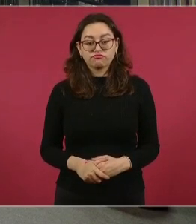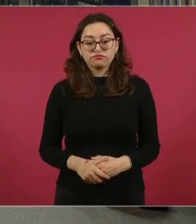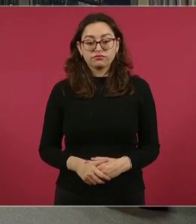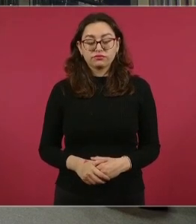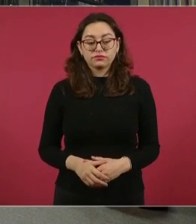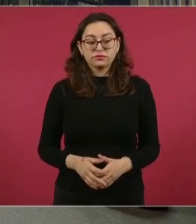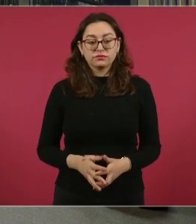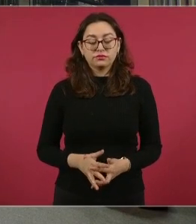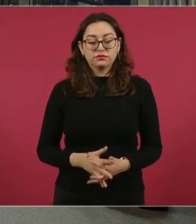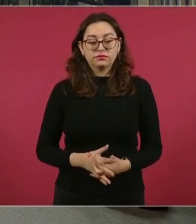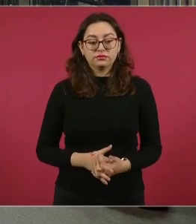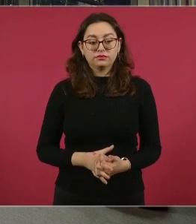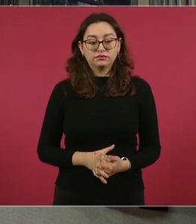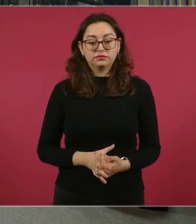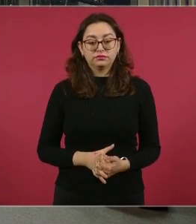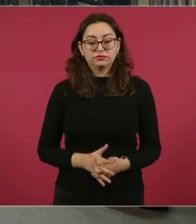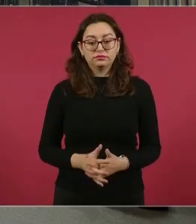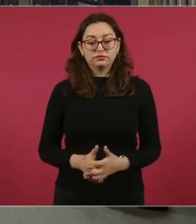integrantes del grupo?